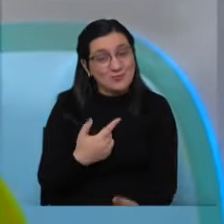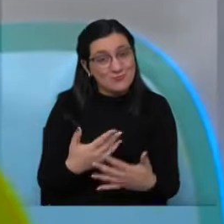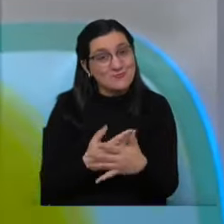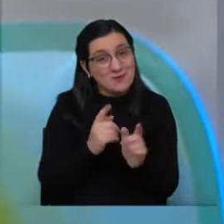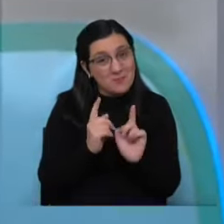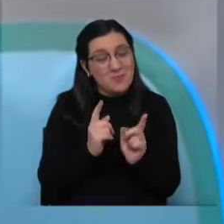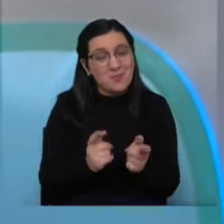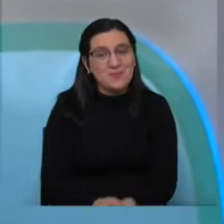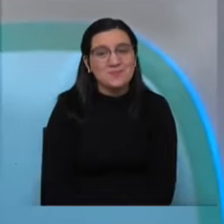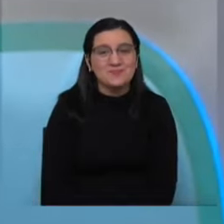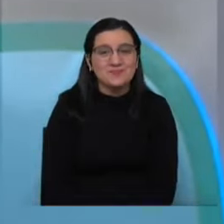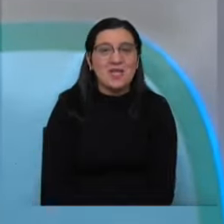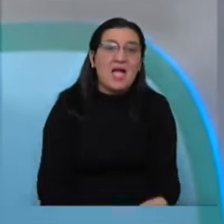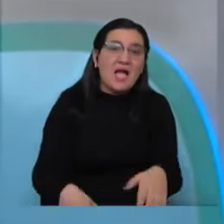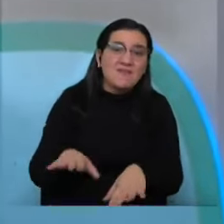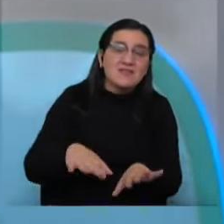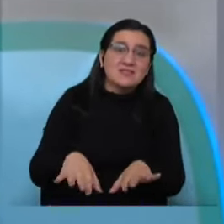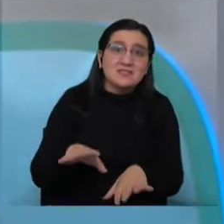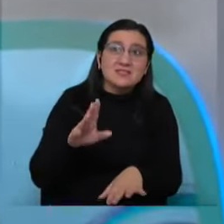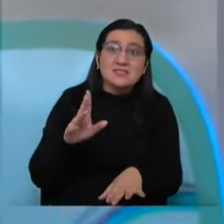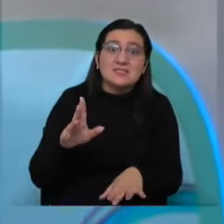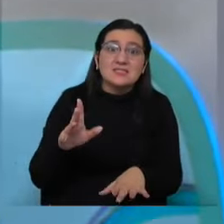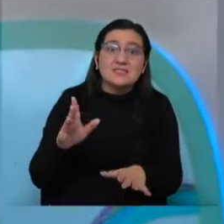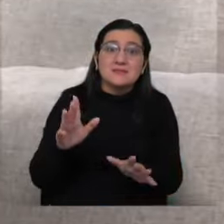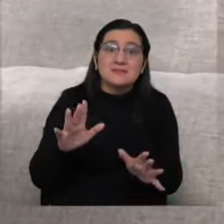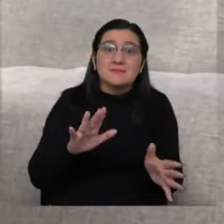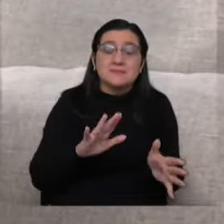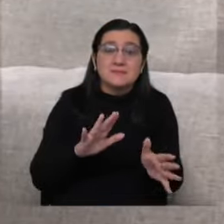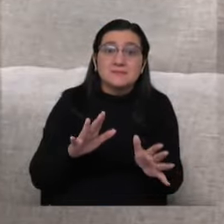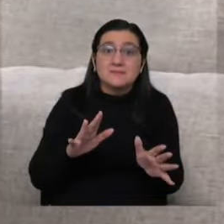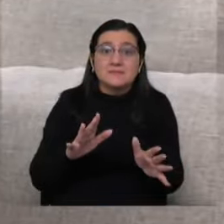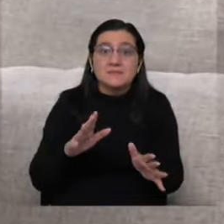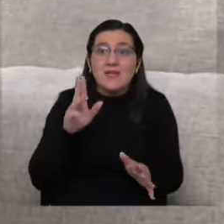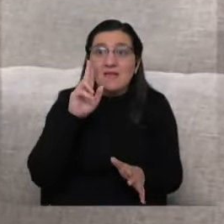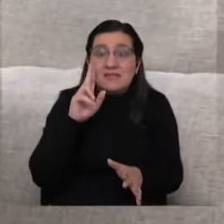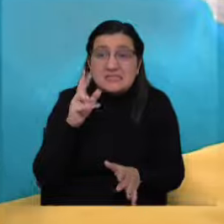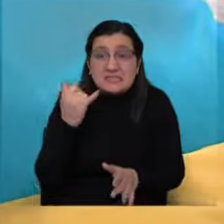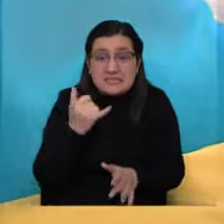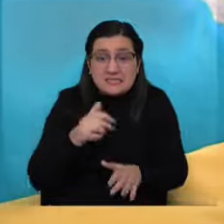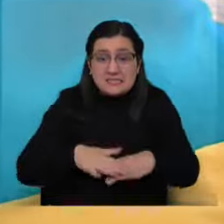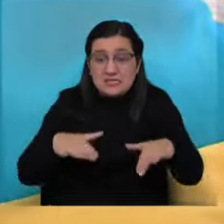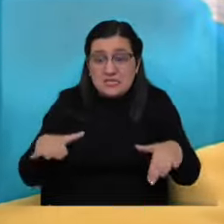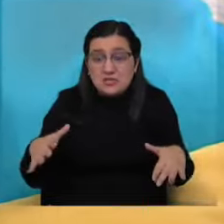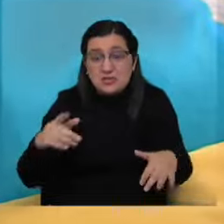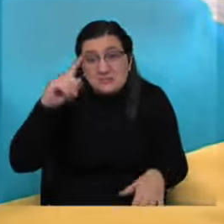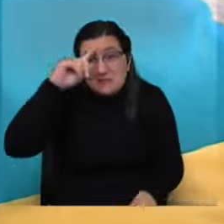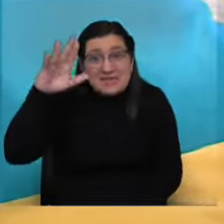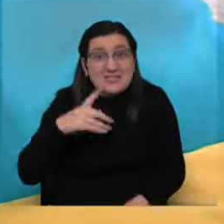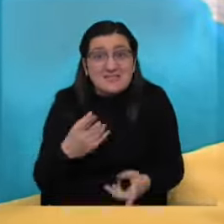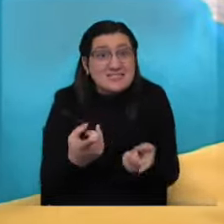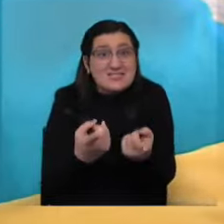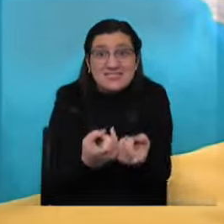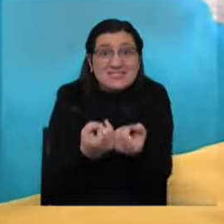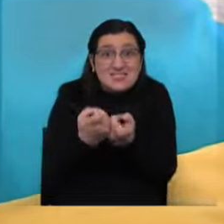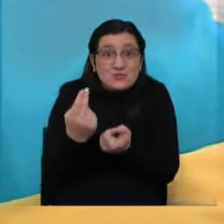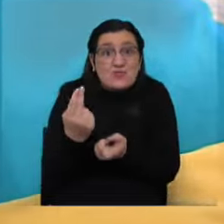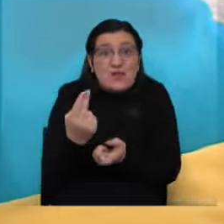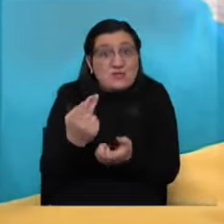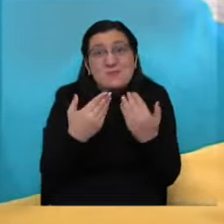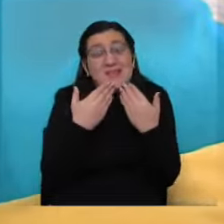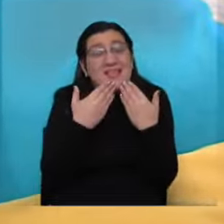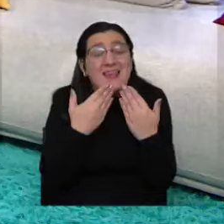químico como ver no sé la puerta de salida de un laberinto con niñ des 50 sí sin duda un baño se agradece siempre